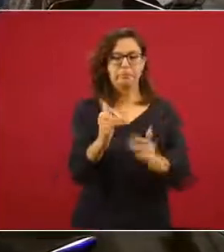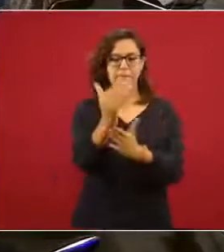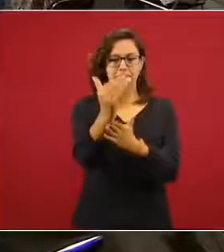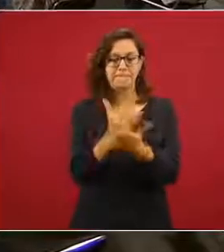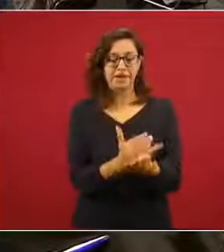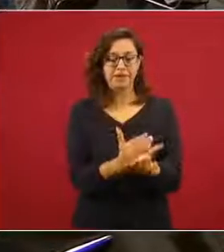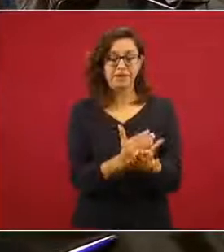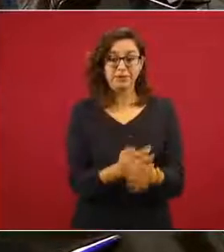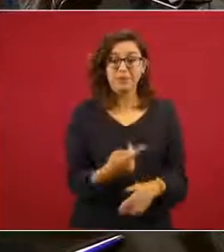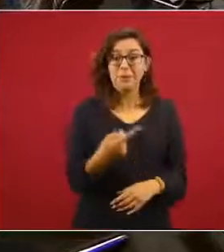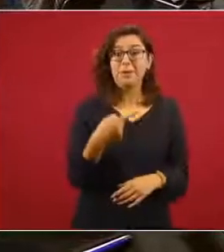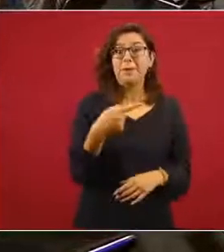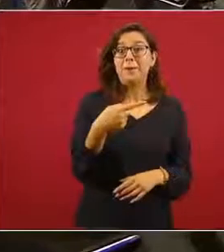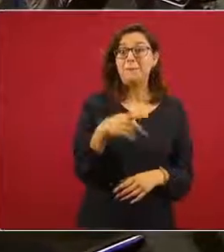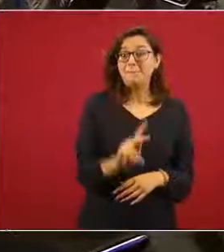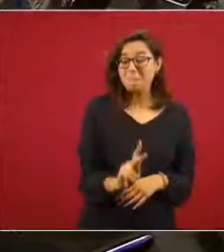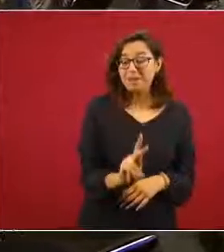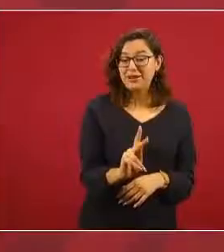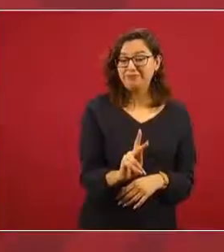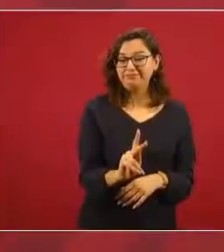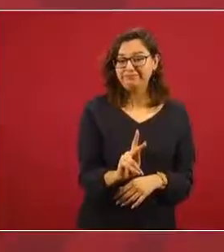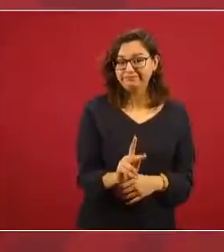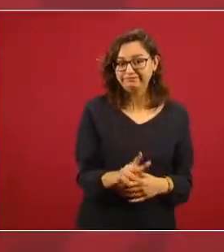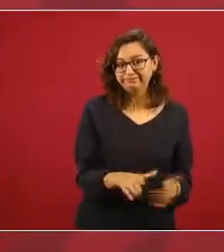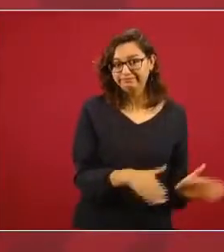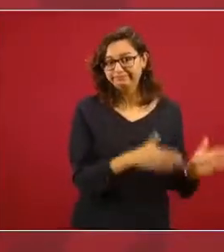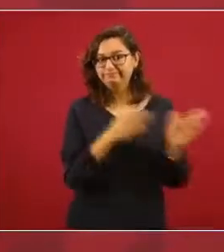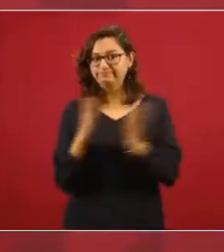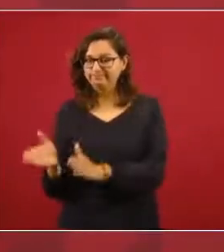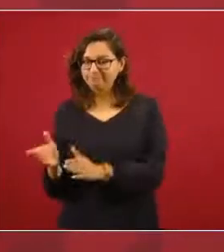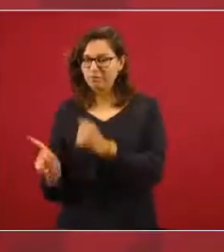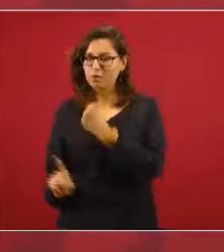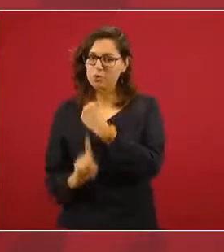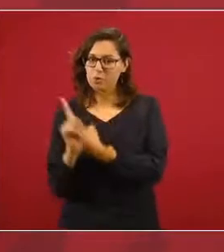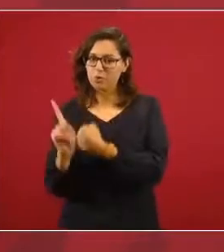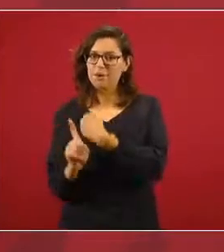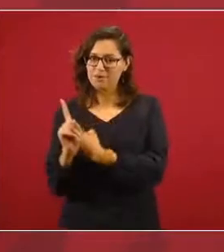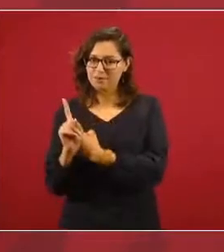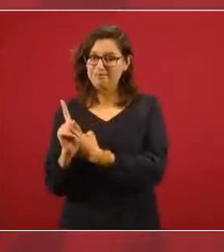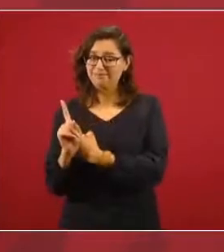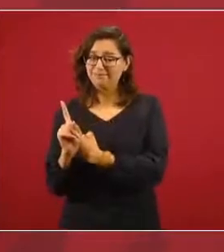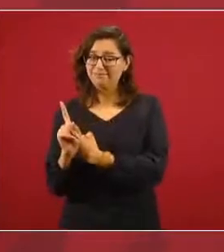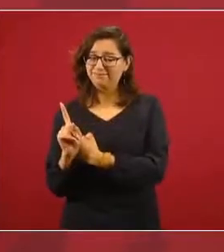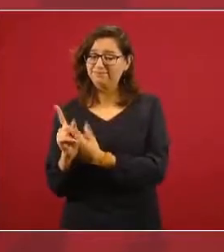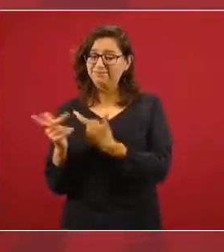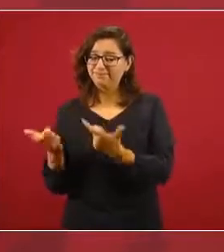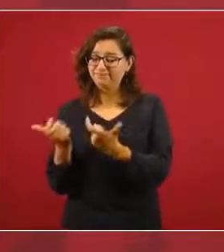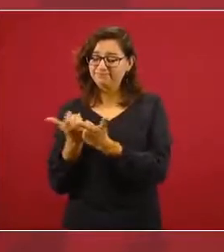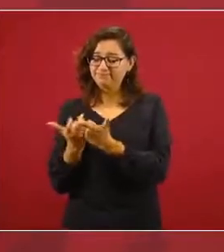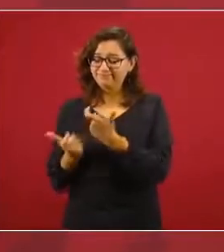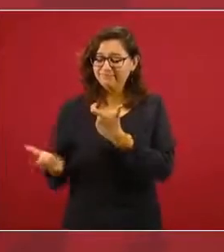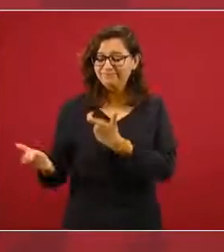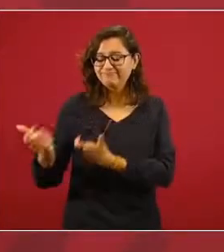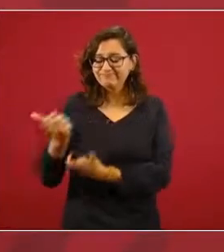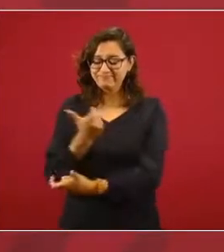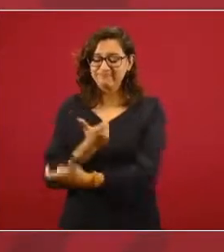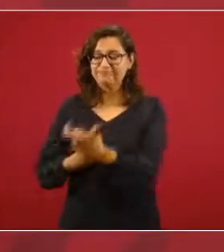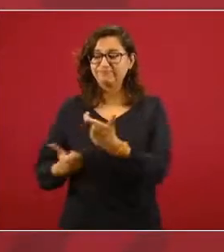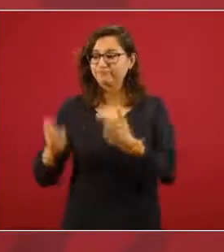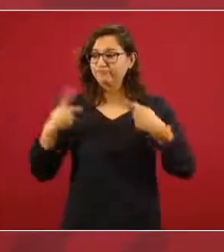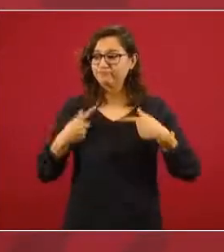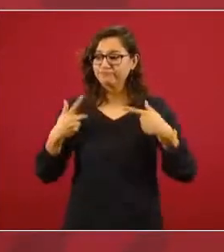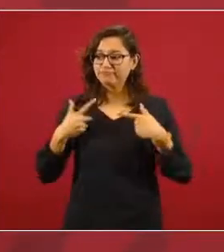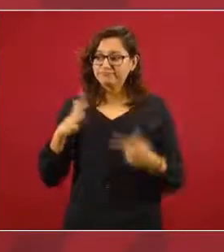hacer esto tiene una consecuencia importante sobre la economía y el bienestar